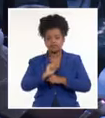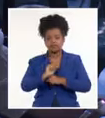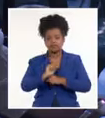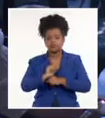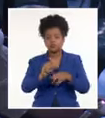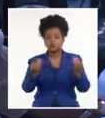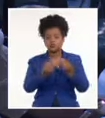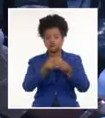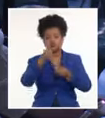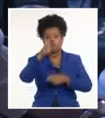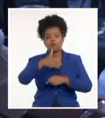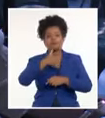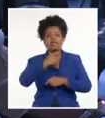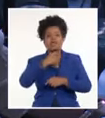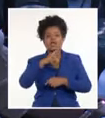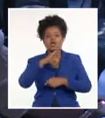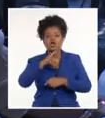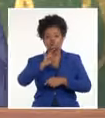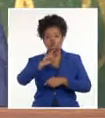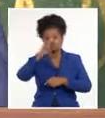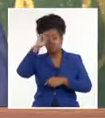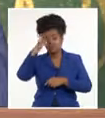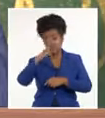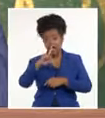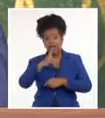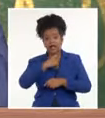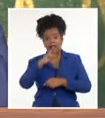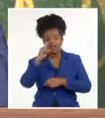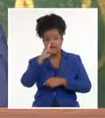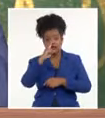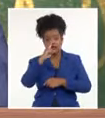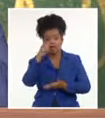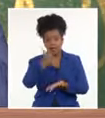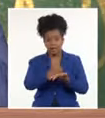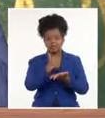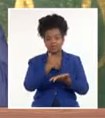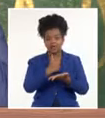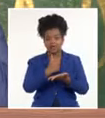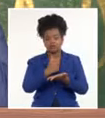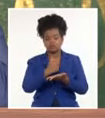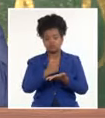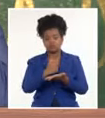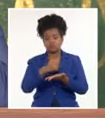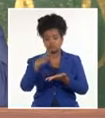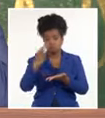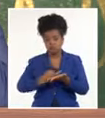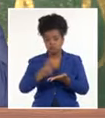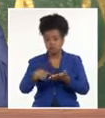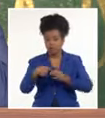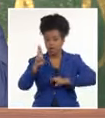como su capital. Ese es el consenso internacional.